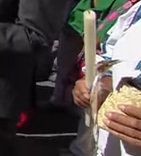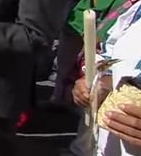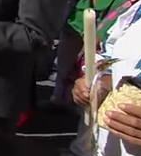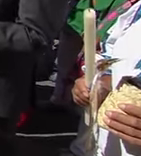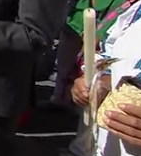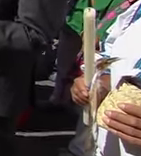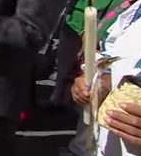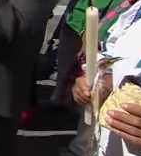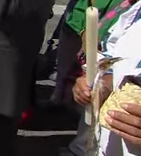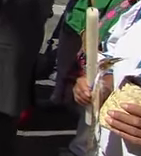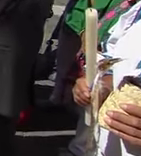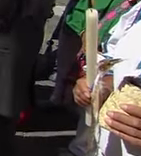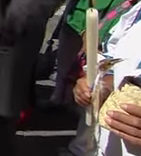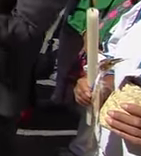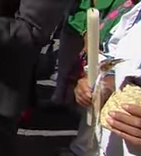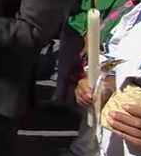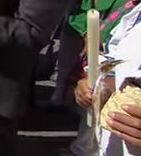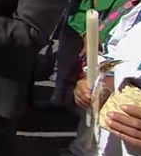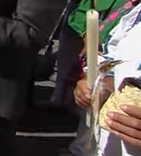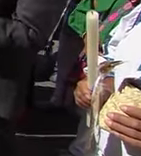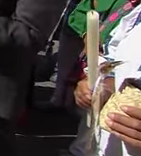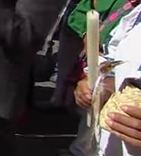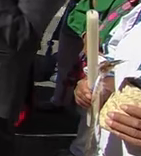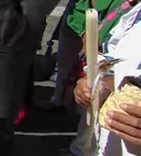comunidades, que incluya todo,